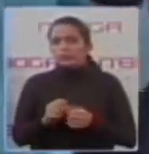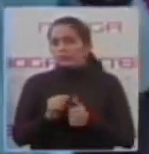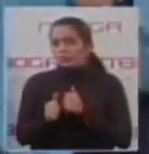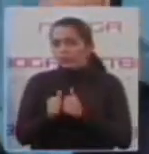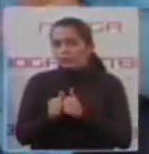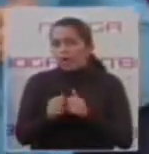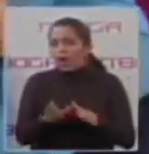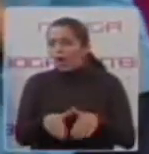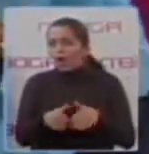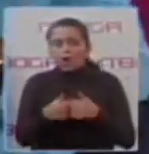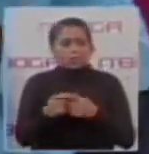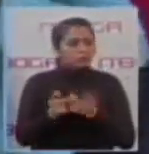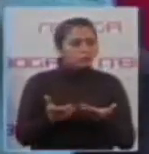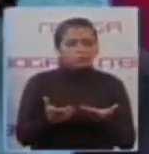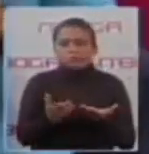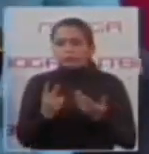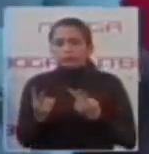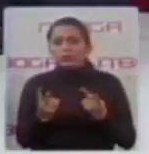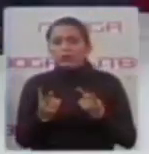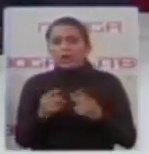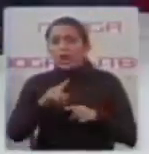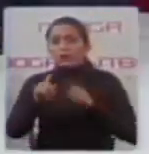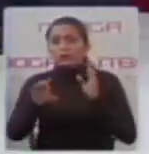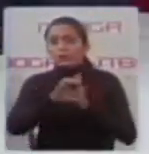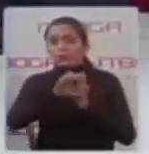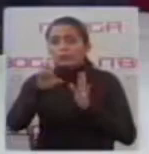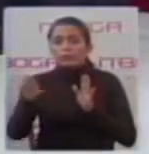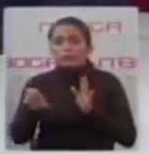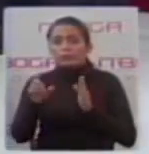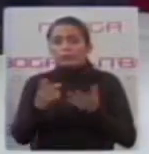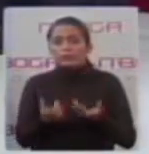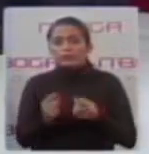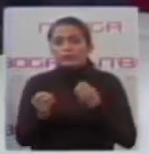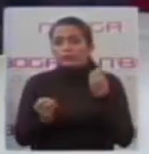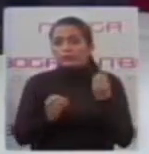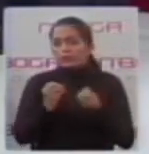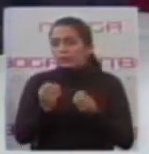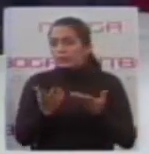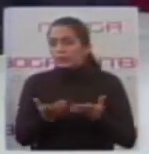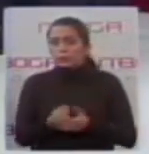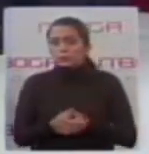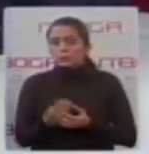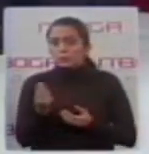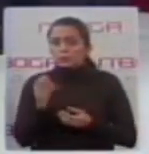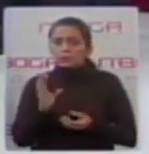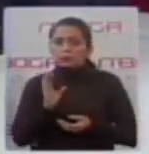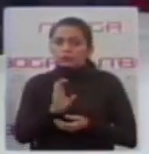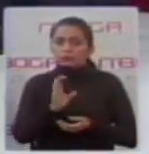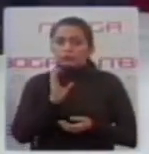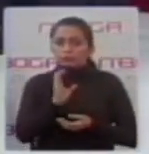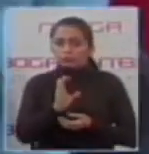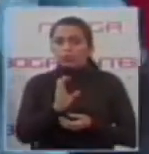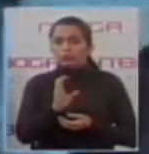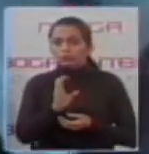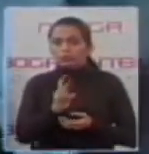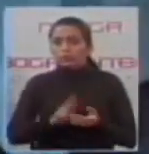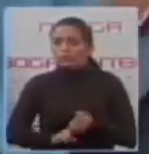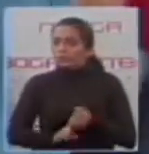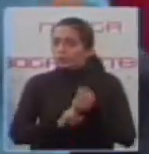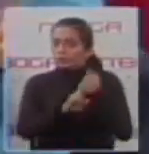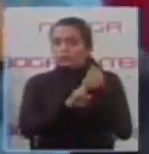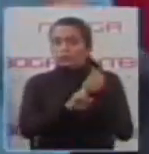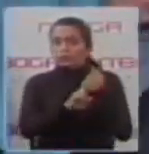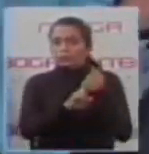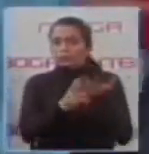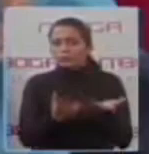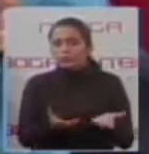eso es importantísimo. Hay empresas que invierten recursos económicos importantes en nuestro país y miden el retorno de alguna